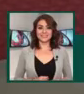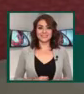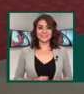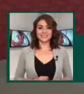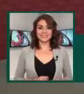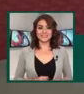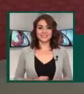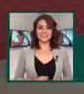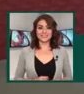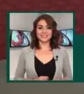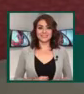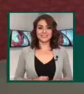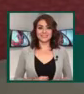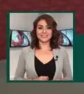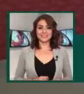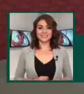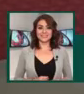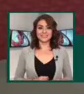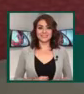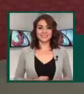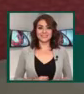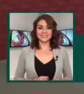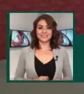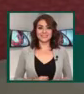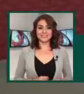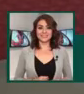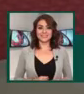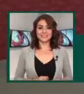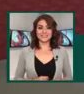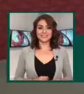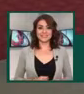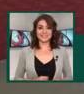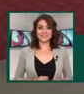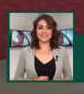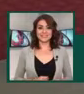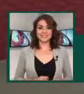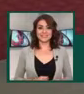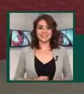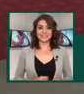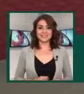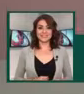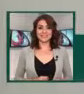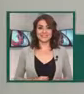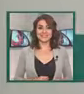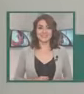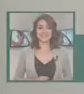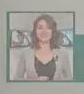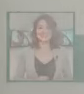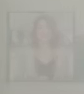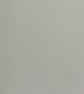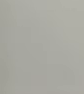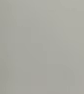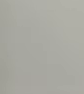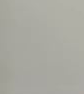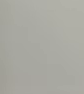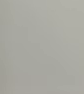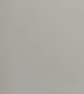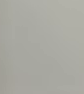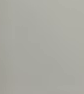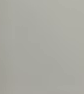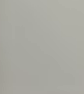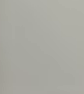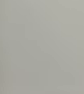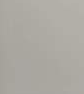tiene mayor presencia aquí en la capital del país que en algunos otros estados. Sí, el